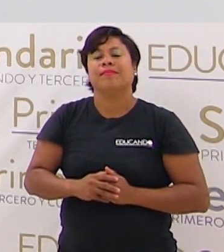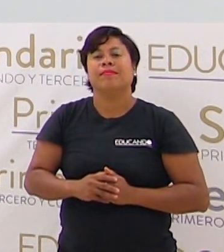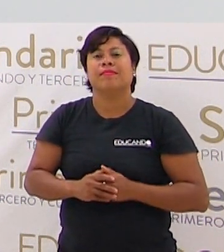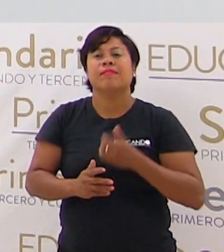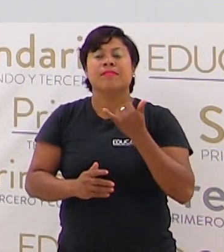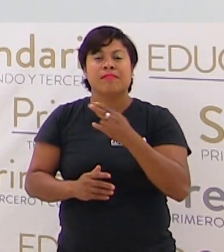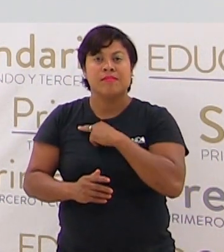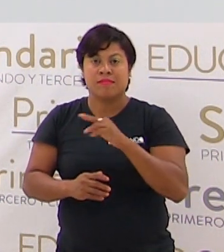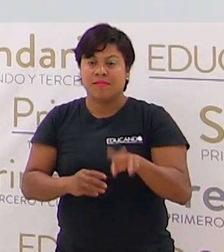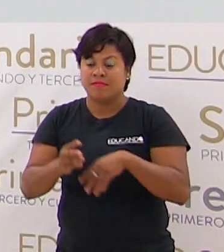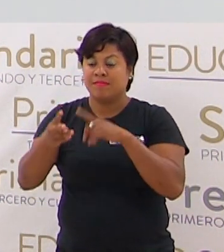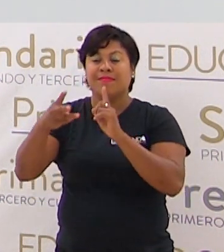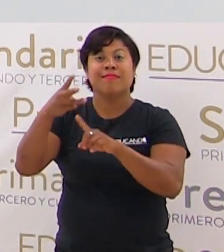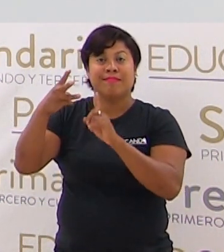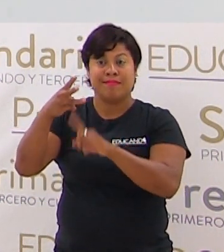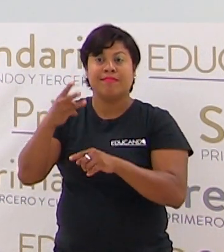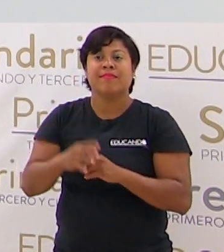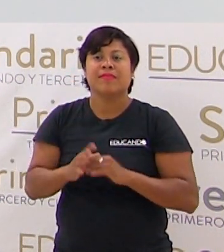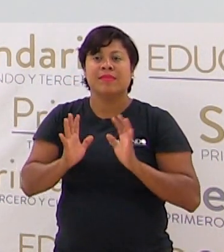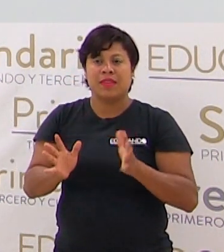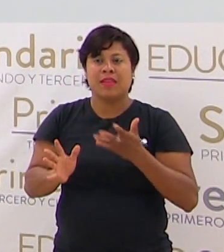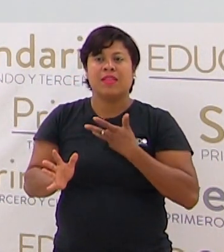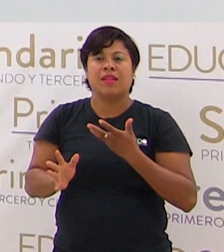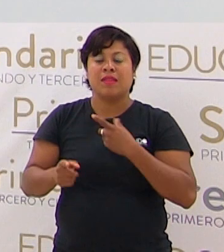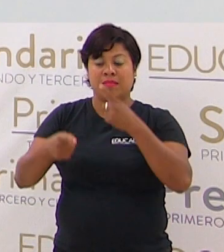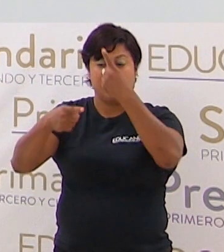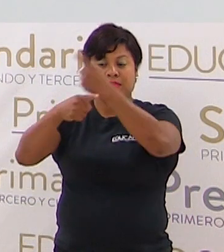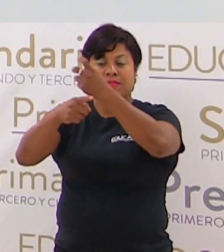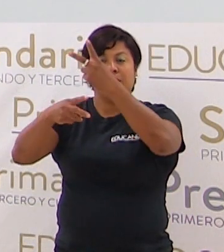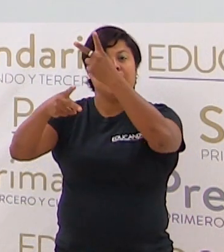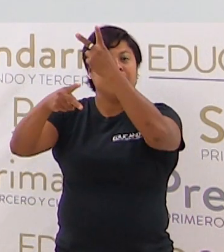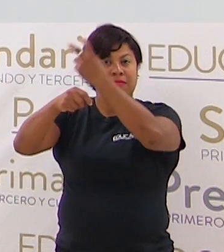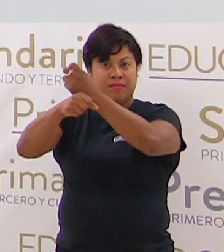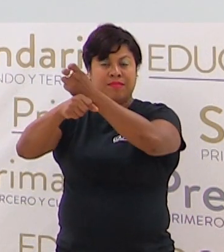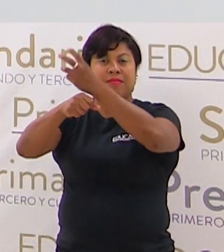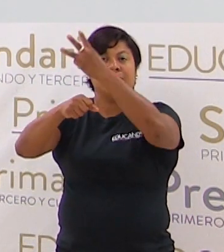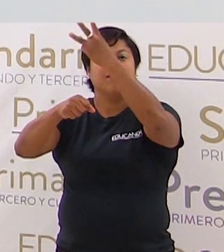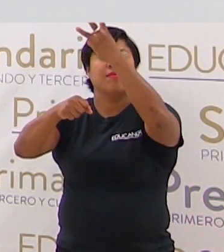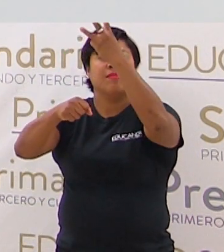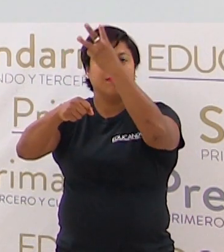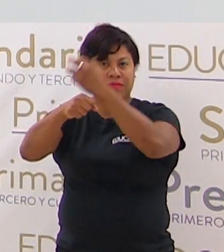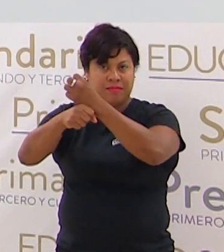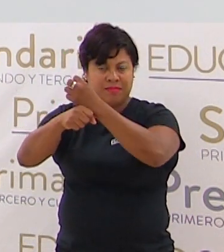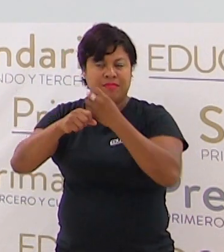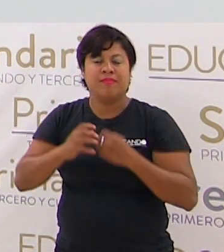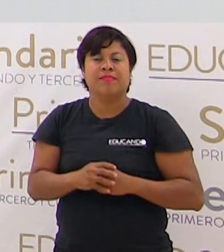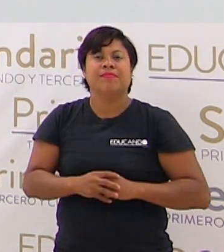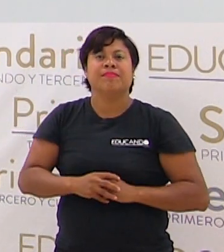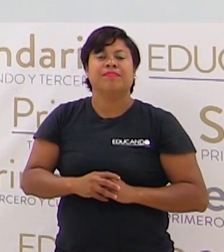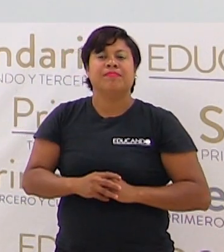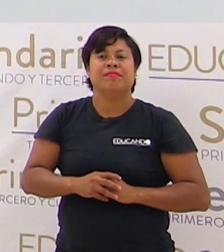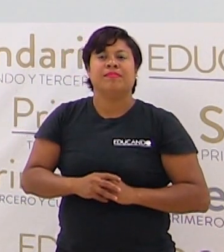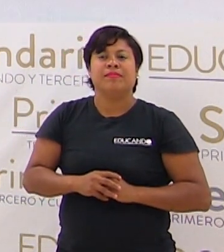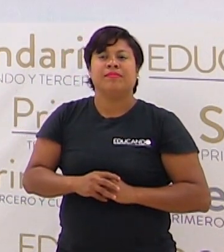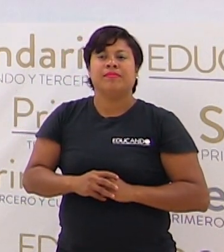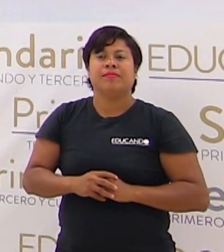Y vámonos con la tercera. Ya tenemos la primera, ya tenemos la segunda, vámonos con la